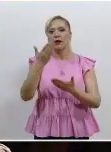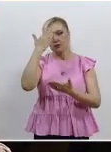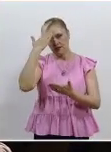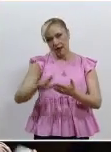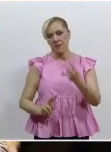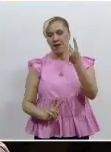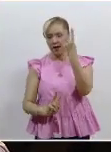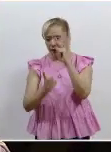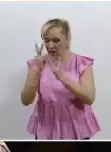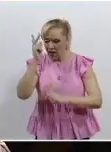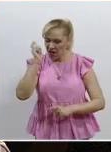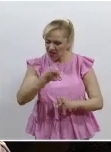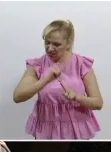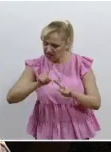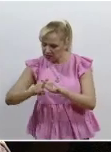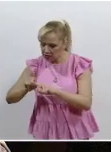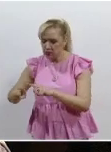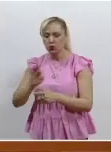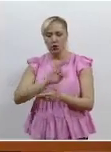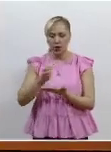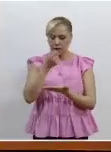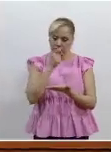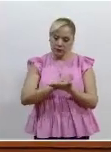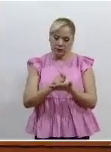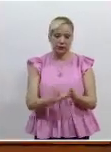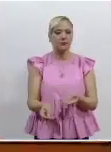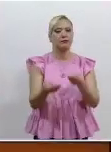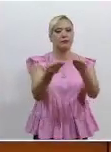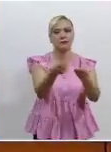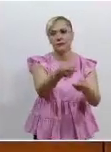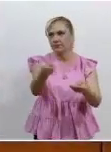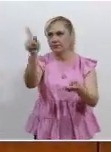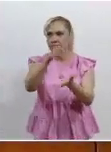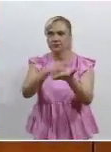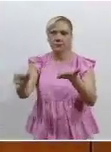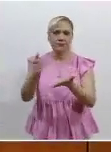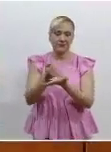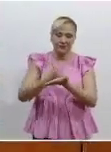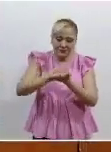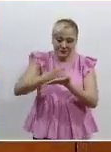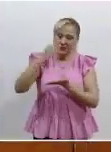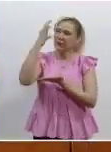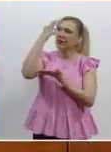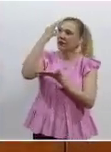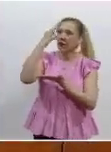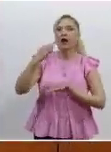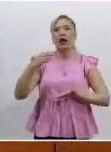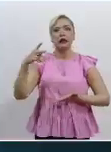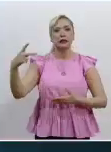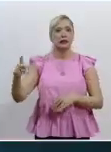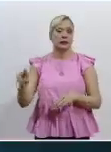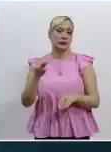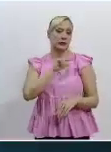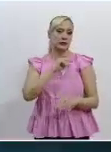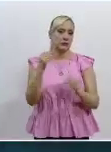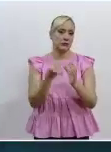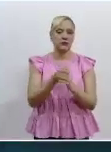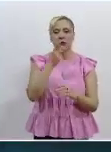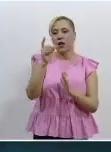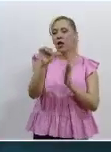encuentran habilitados para prescribir medicamentos de esa naturaleza. Al anterior criterio se desprende una interpretación conforme del